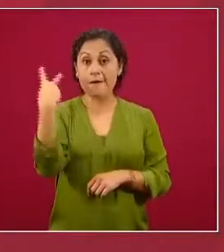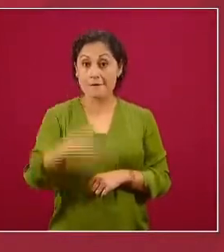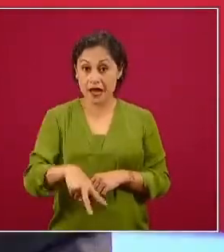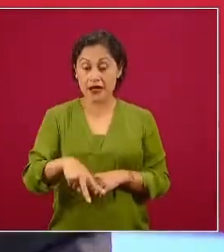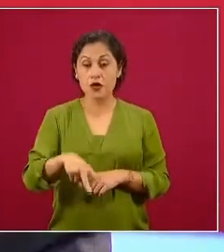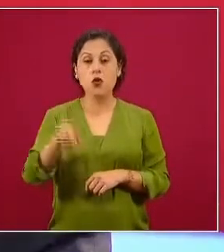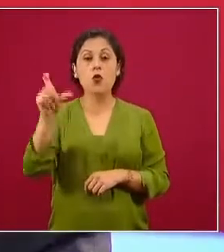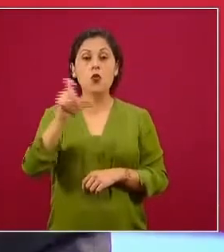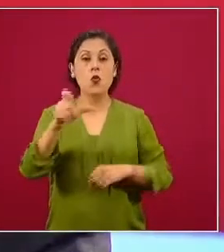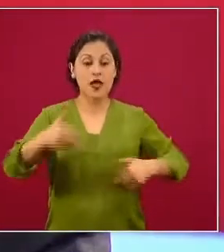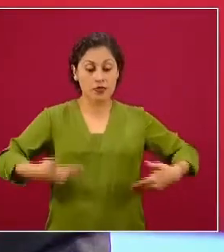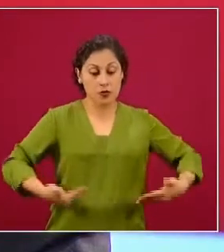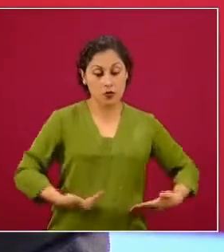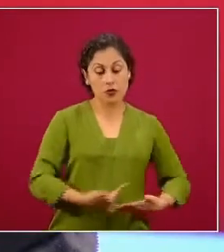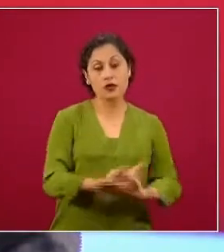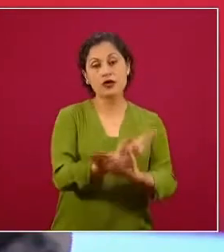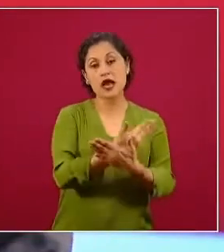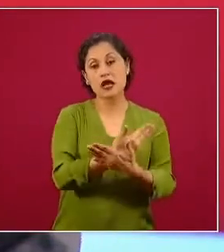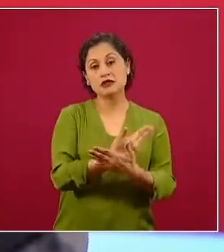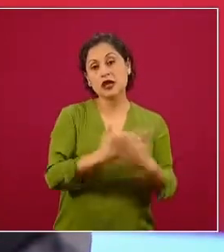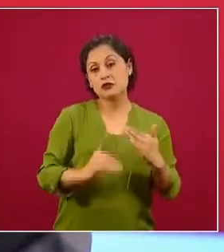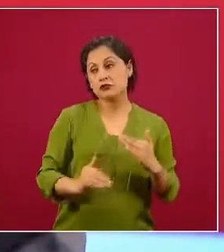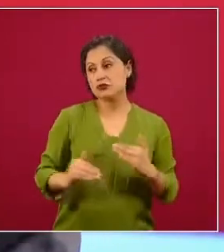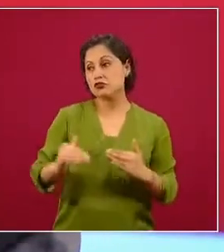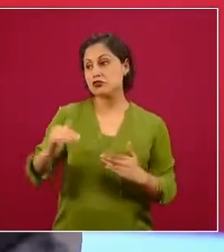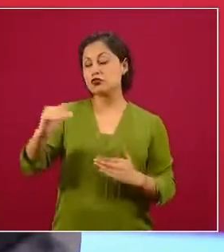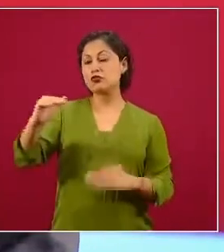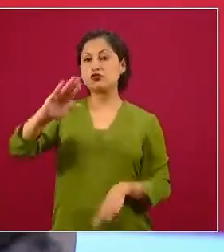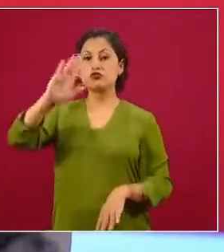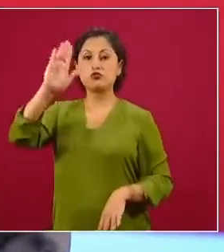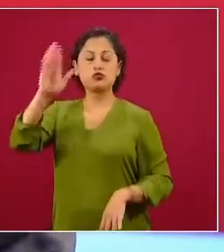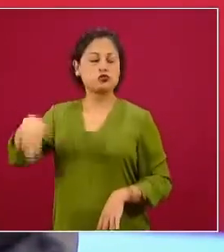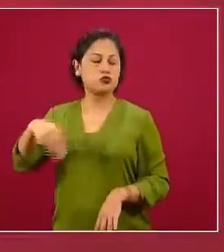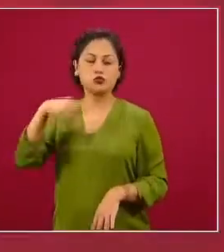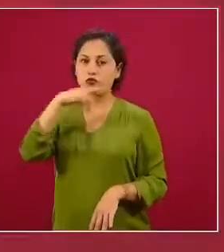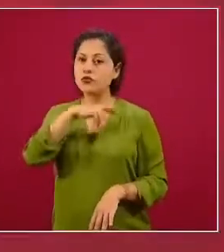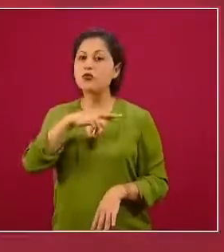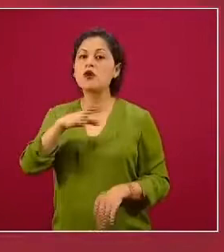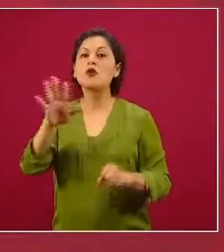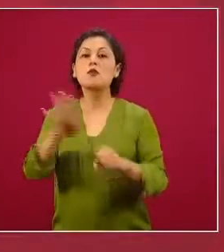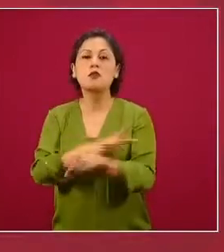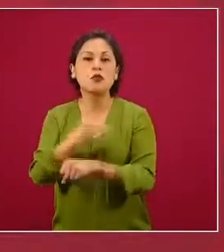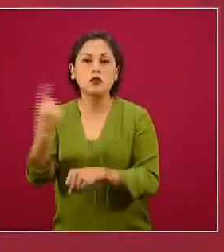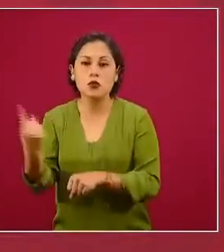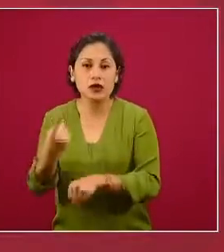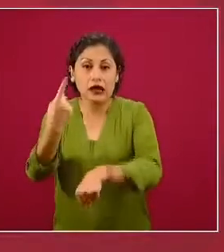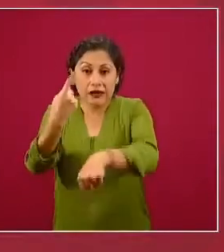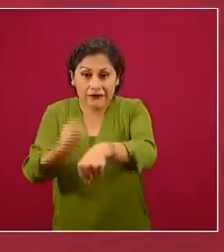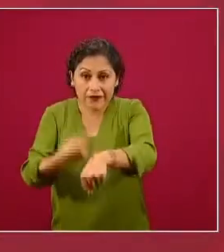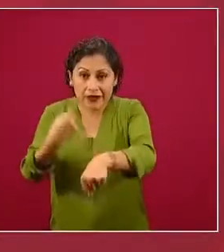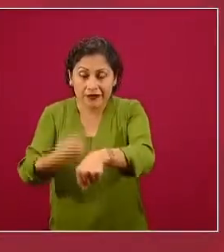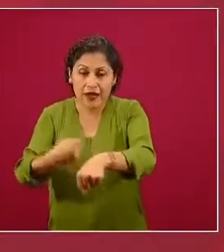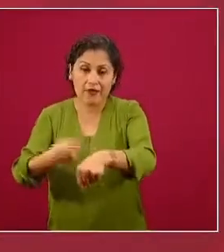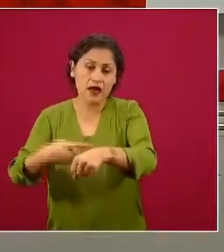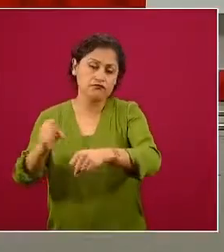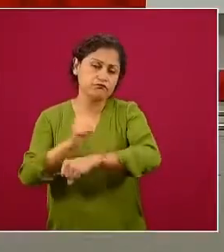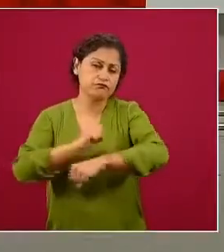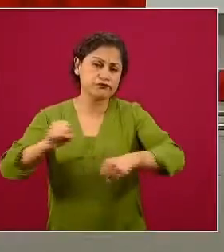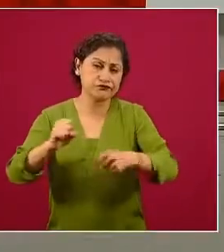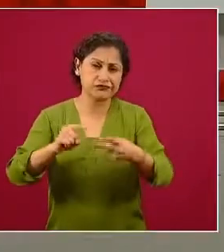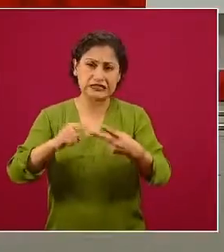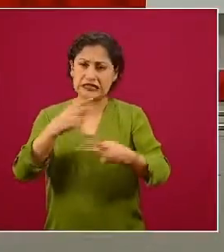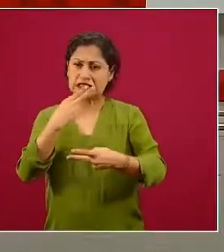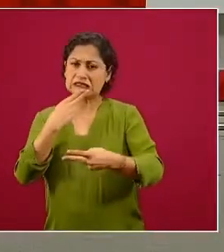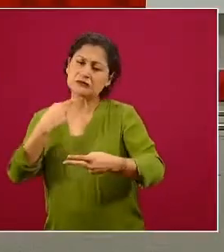nacer, entre otros factores, por la epidemia de sobrepeso, diabetes, etcétera.